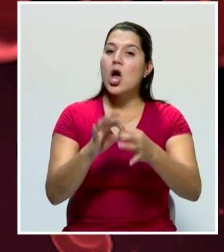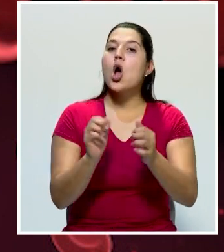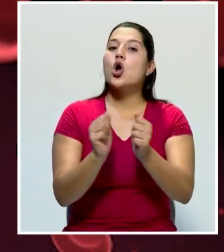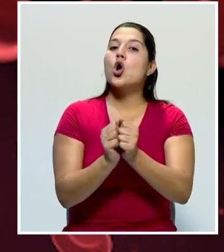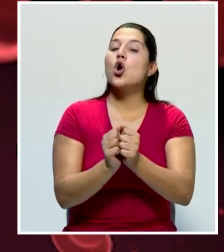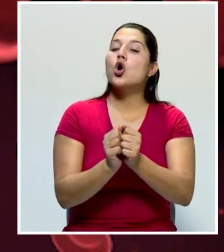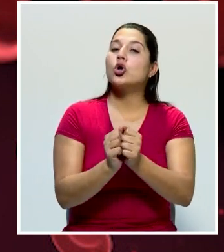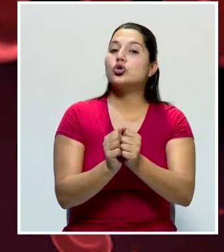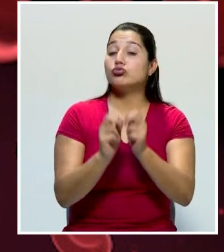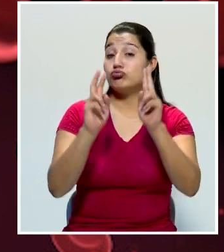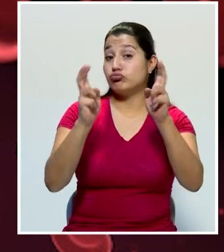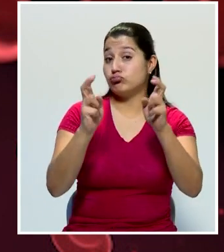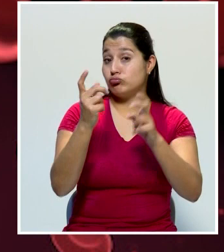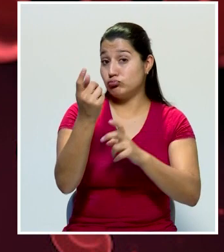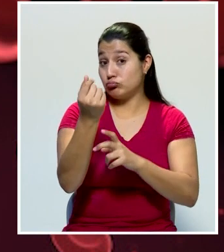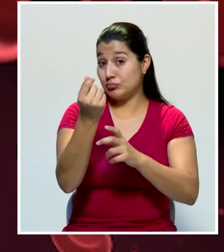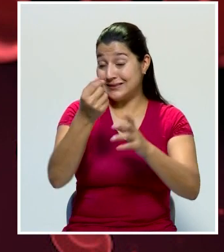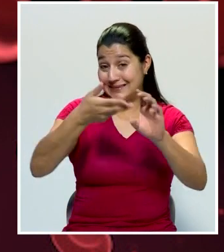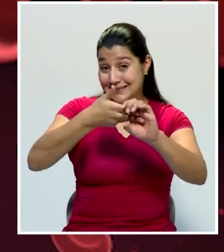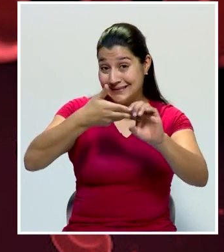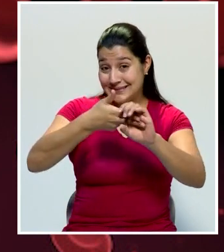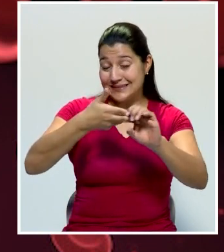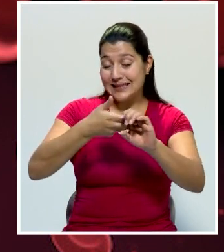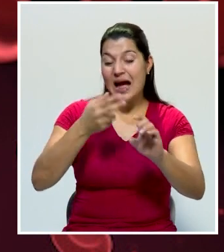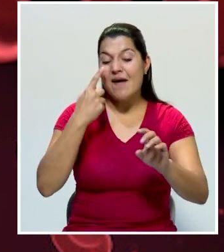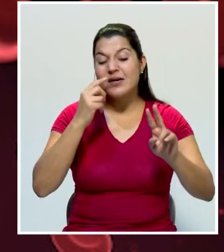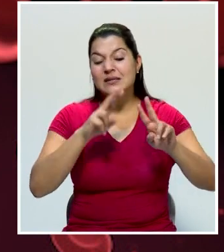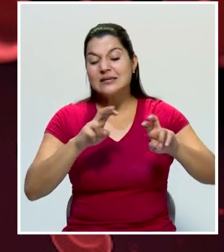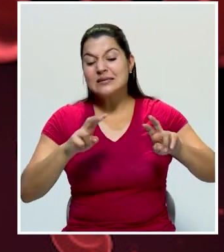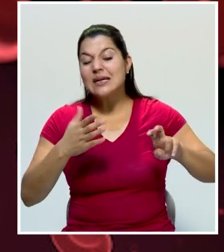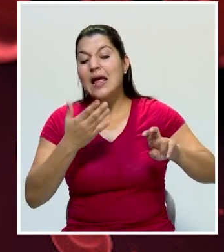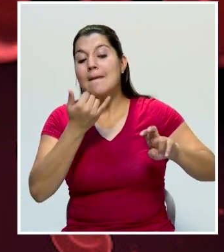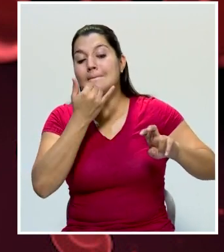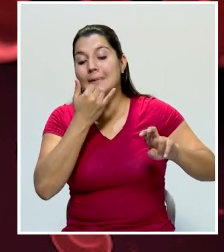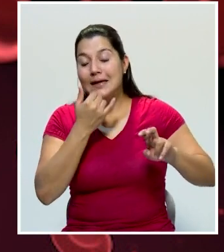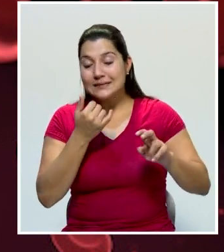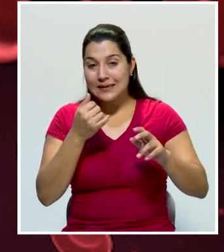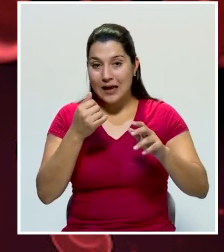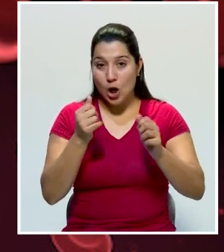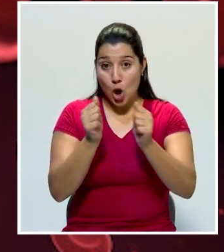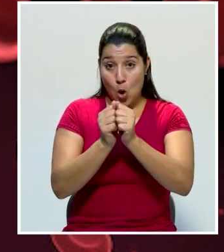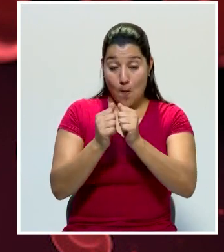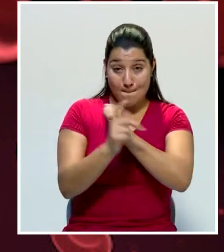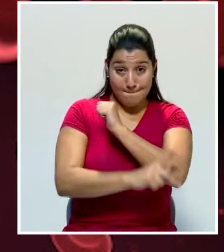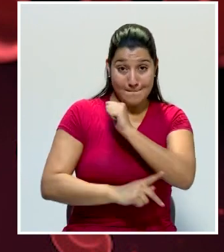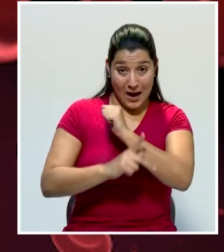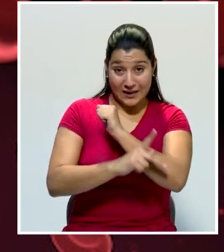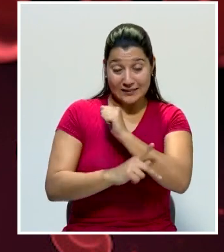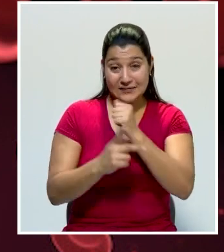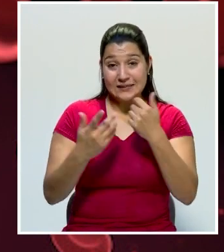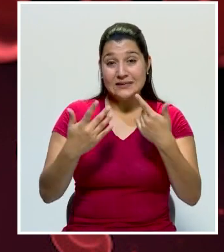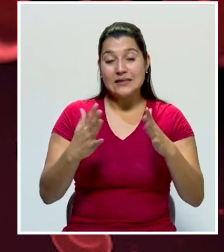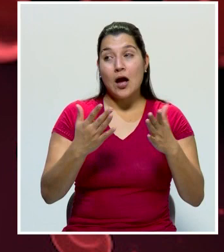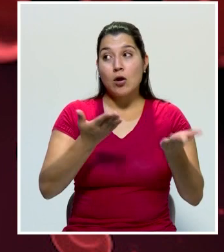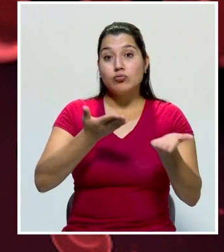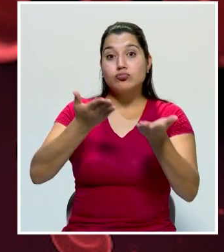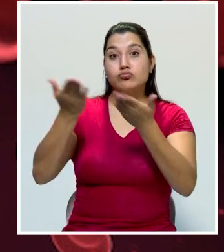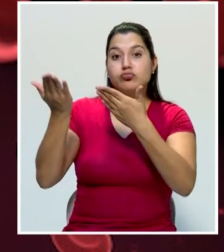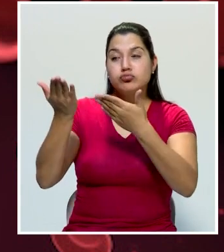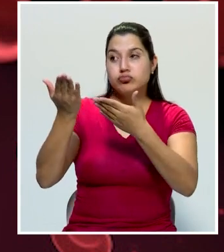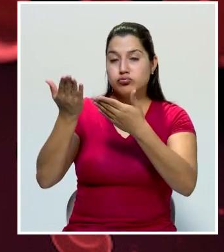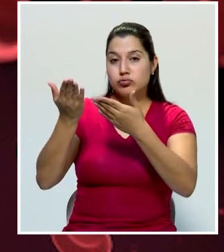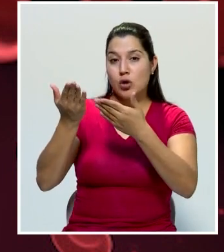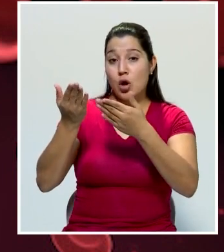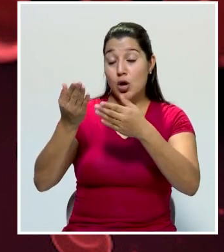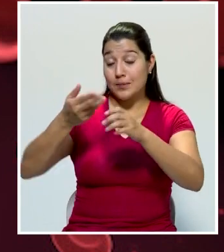vamos a analizar lo que ocurre en la Organización de Países Exportadores de Petróleo, conocido como la OPEP. El valor